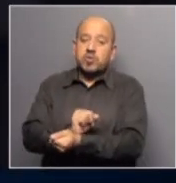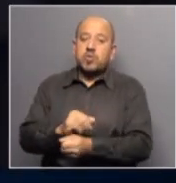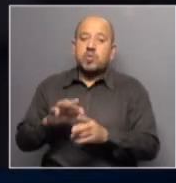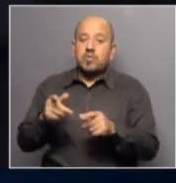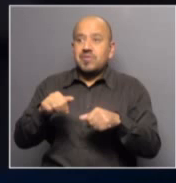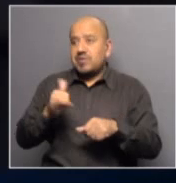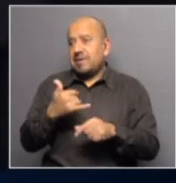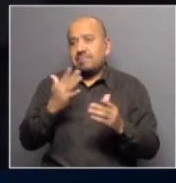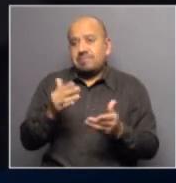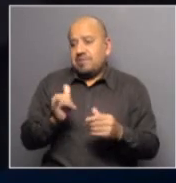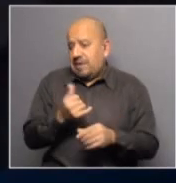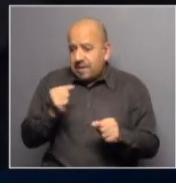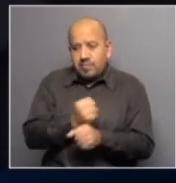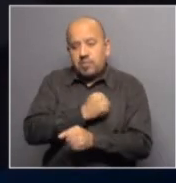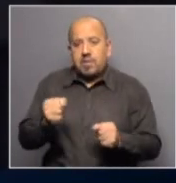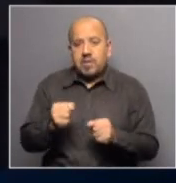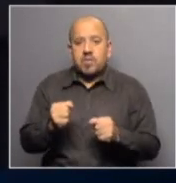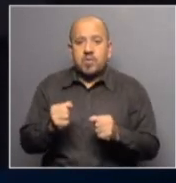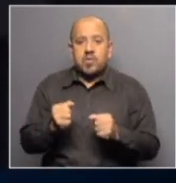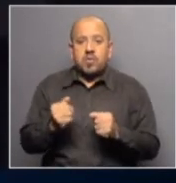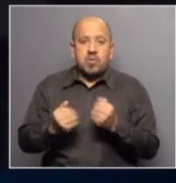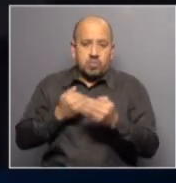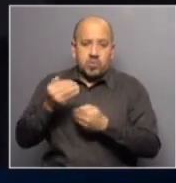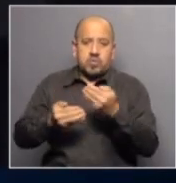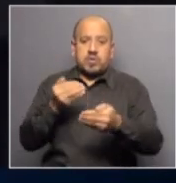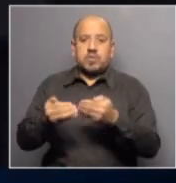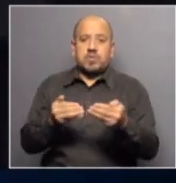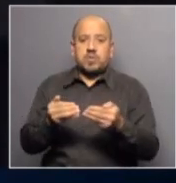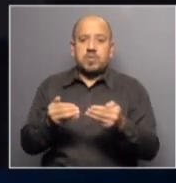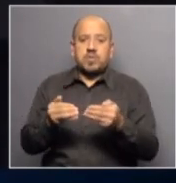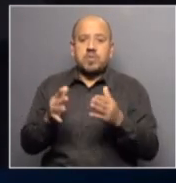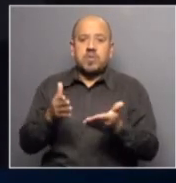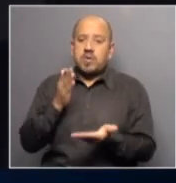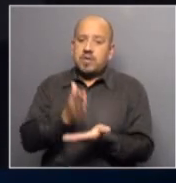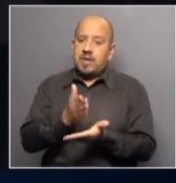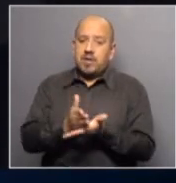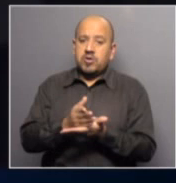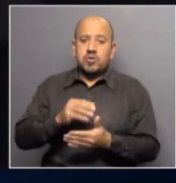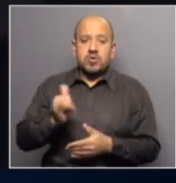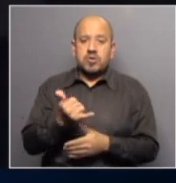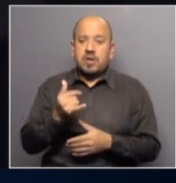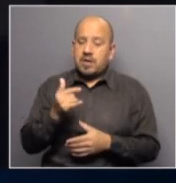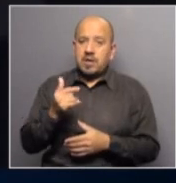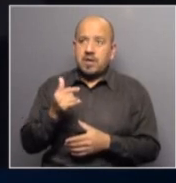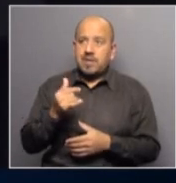saldada en este país, defender un proceso y derechos adquiridos por ley